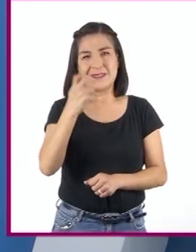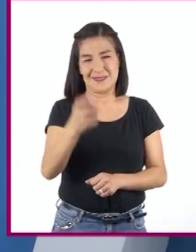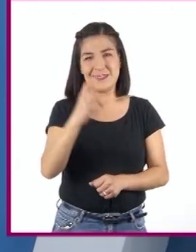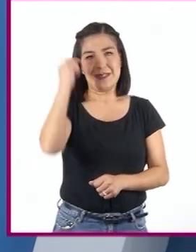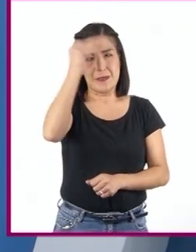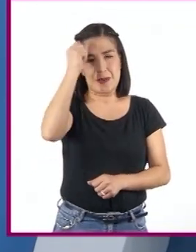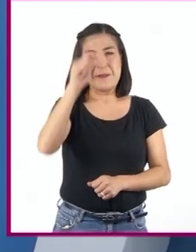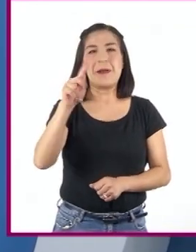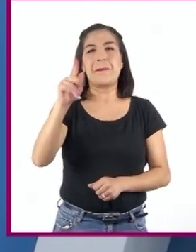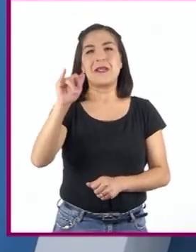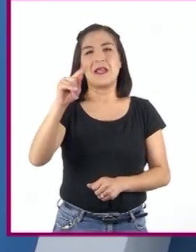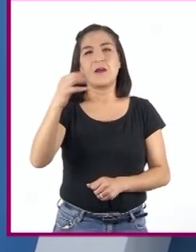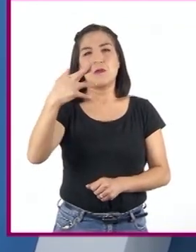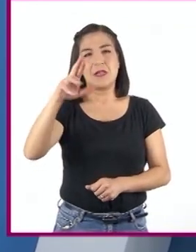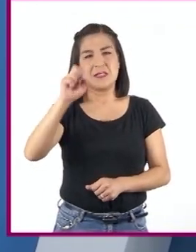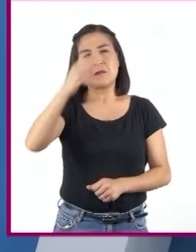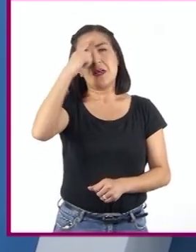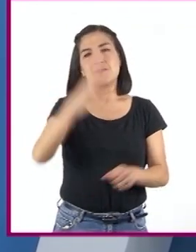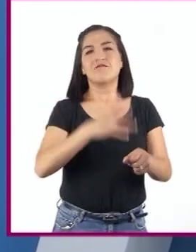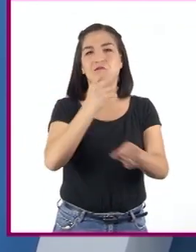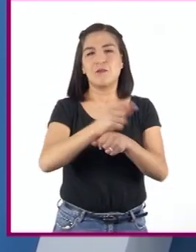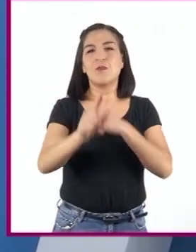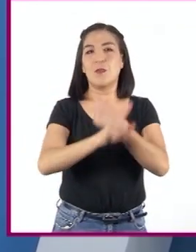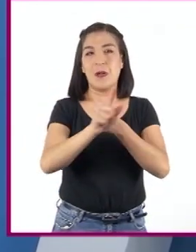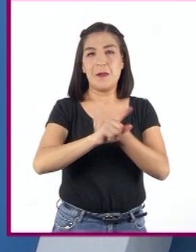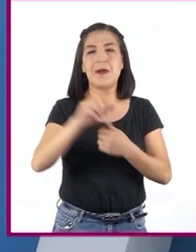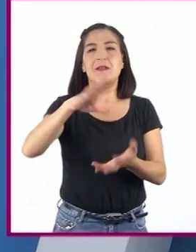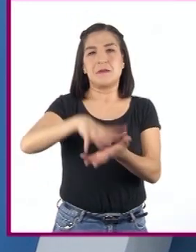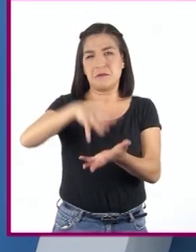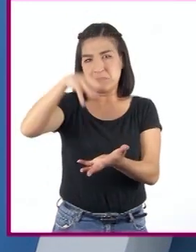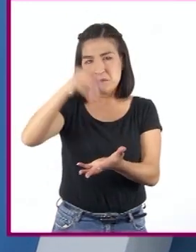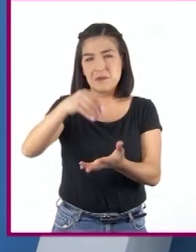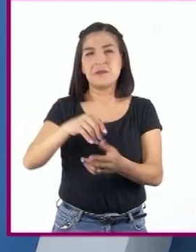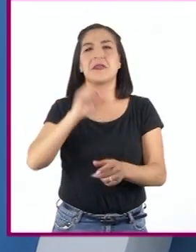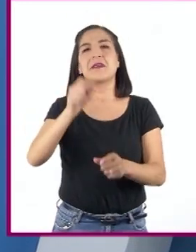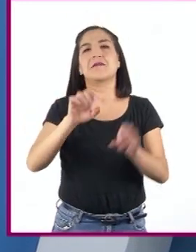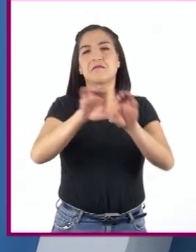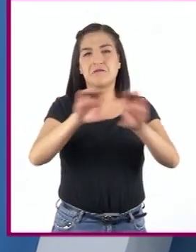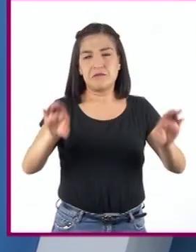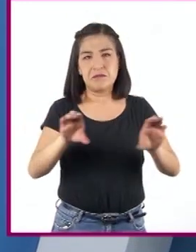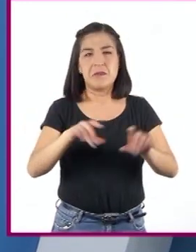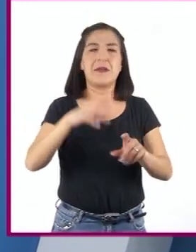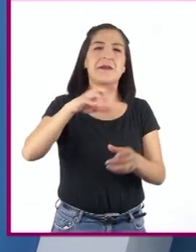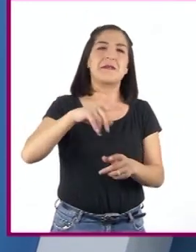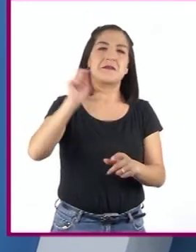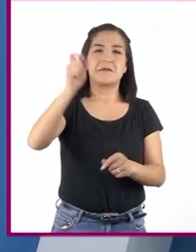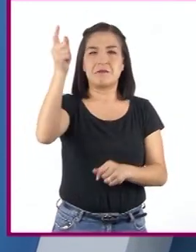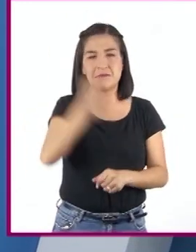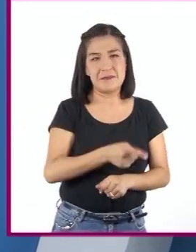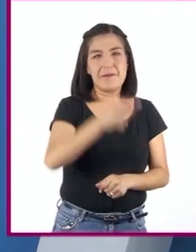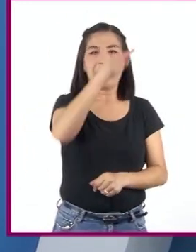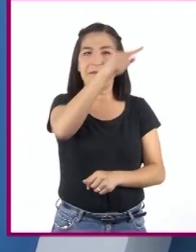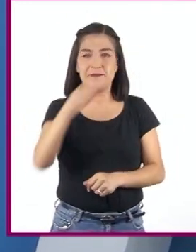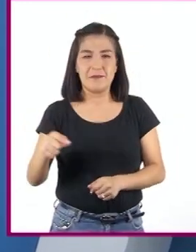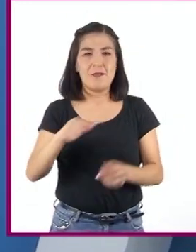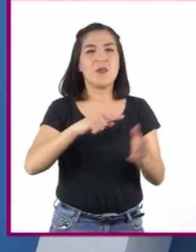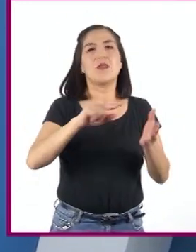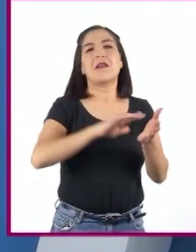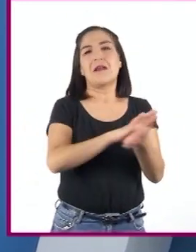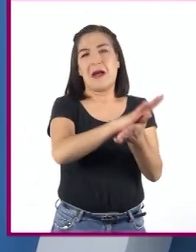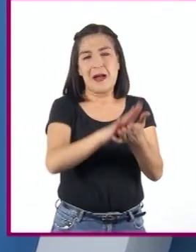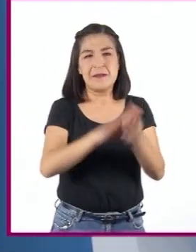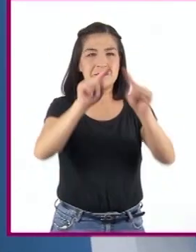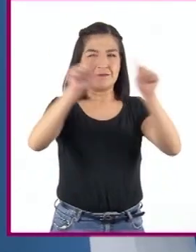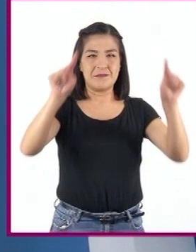Pitágoras para resolver problemas geométricos relacionados con áreas, diagonales, perímetros y otras propiedades geométricas de